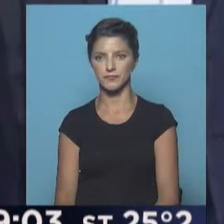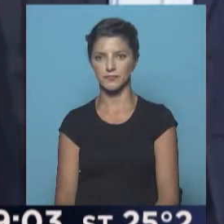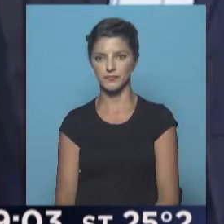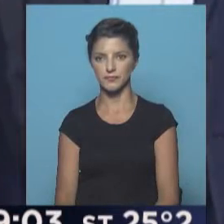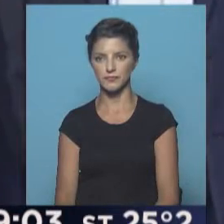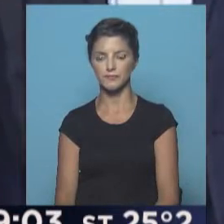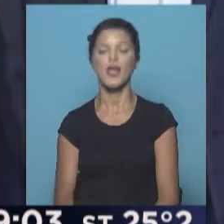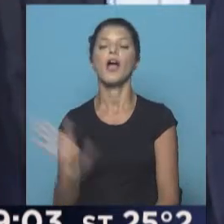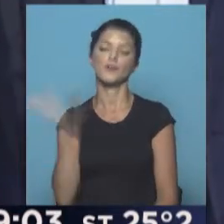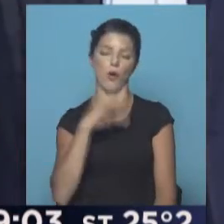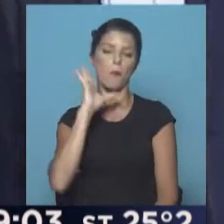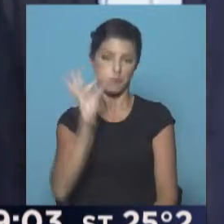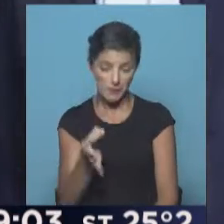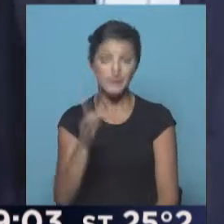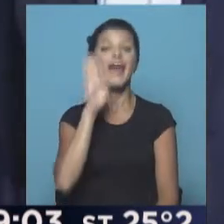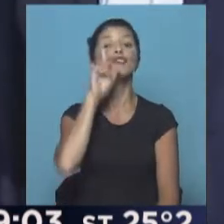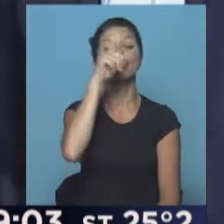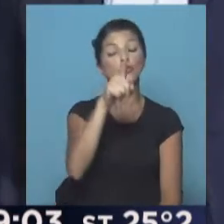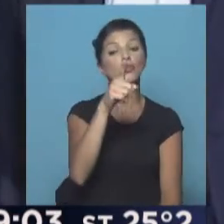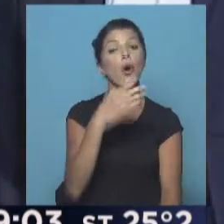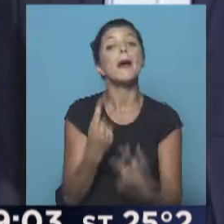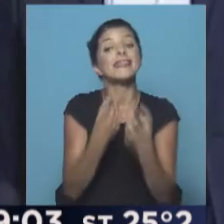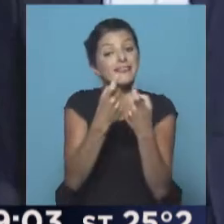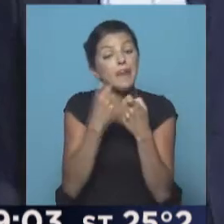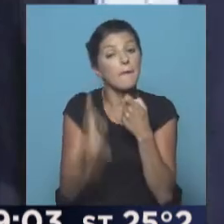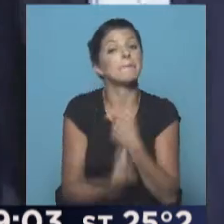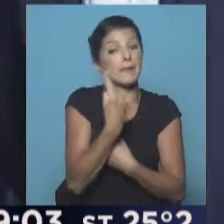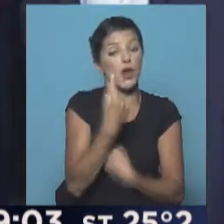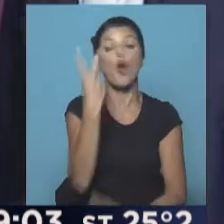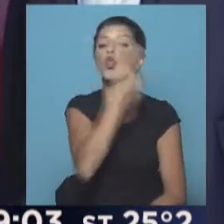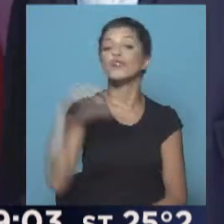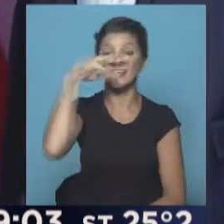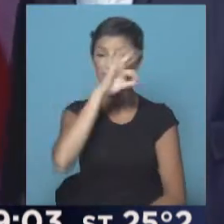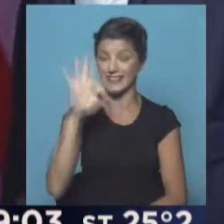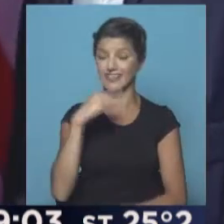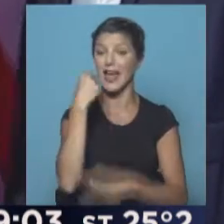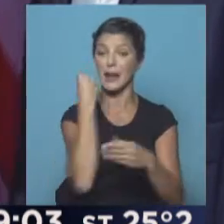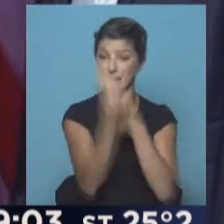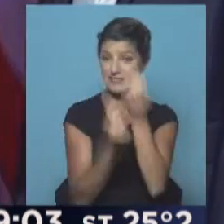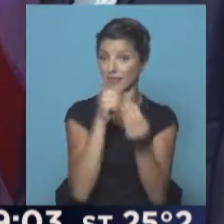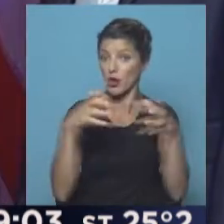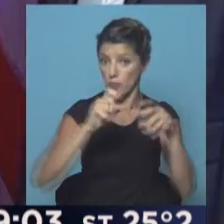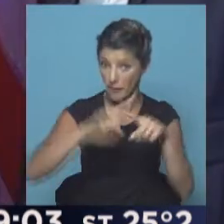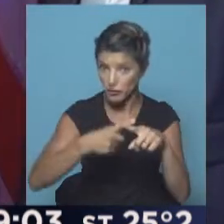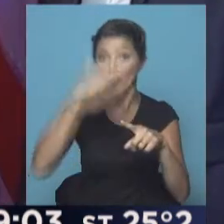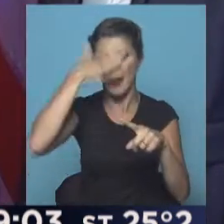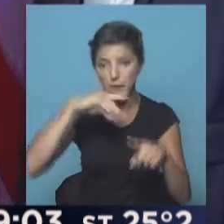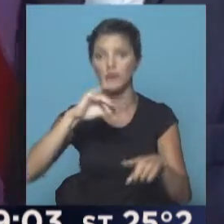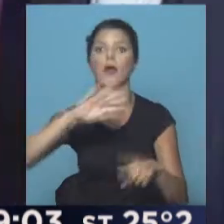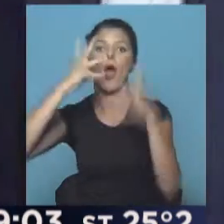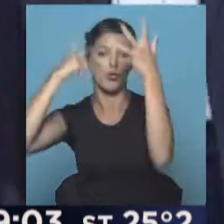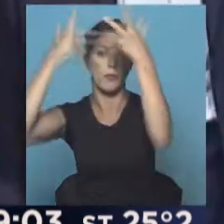Y como sabemos, en Estados Unidos para ser elegido presidente hay que lograr 270 electores. Era el número clave. Bueno,